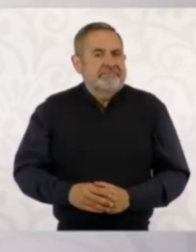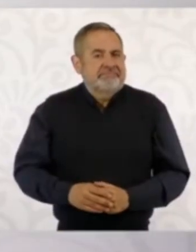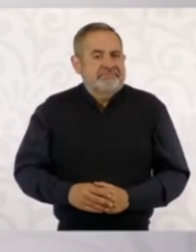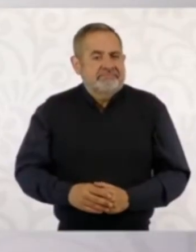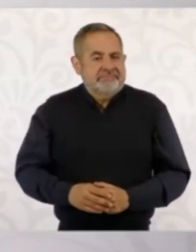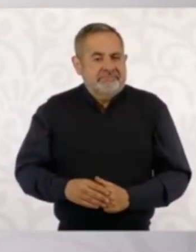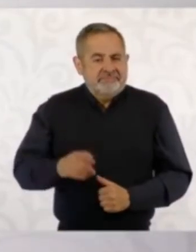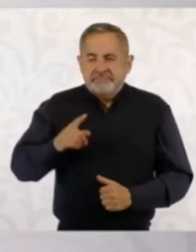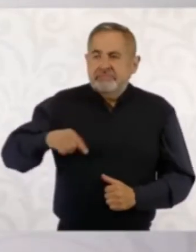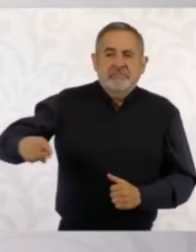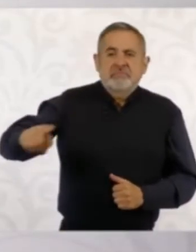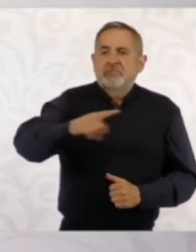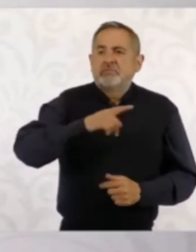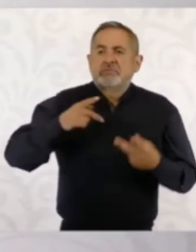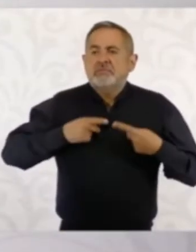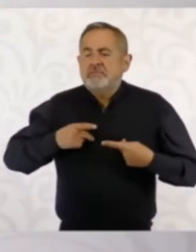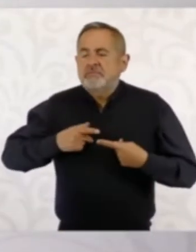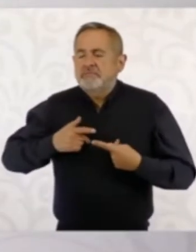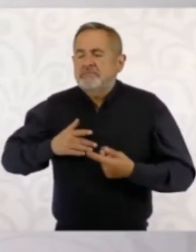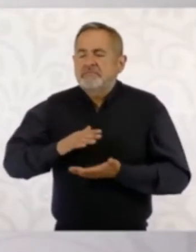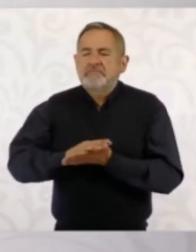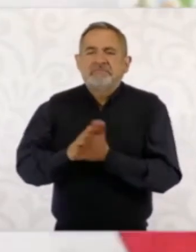y por el bienestar del pueblo